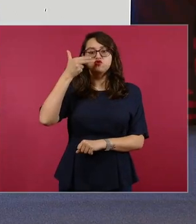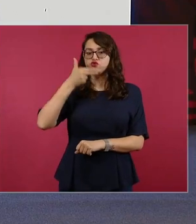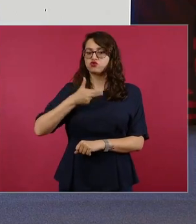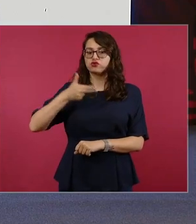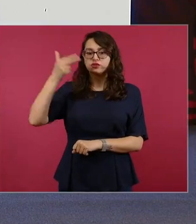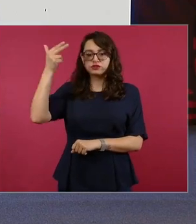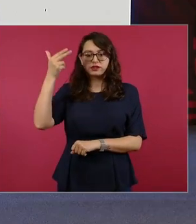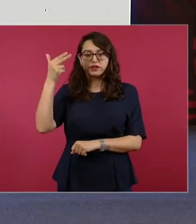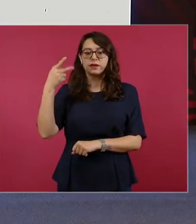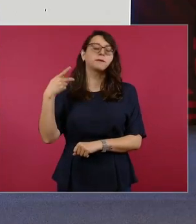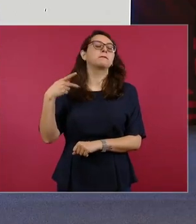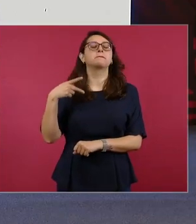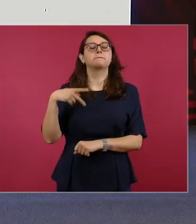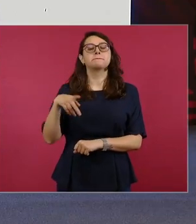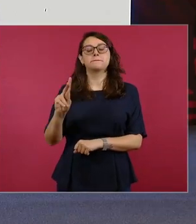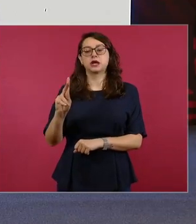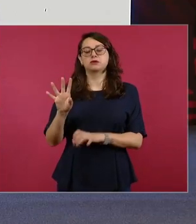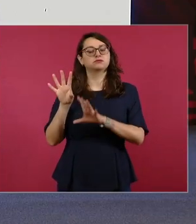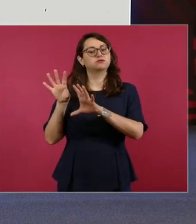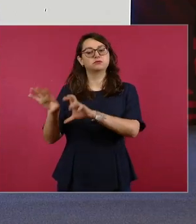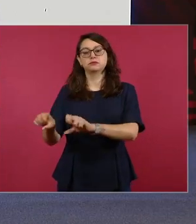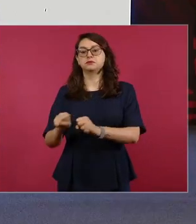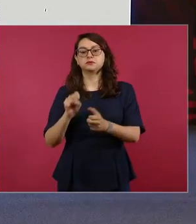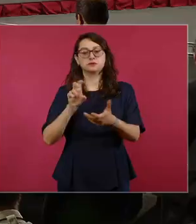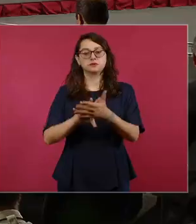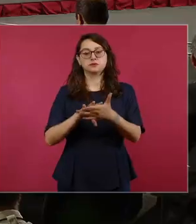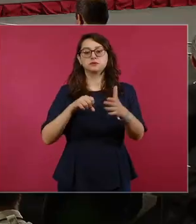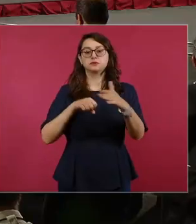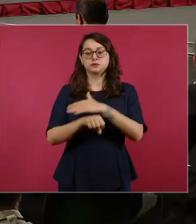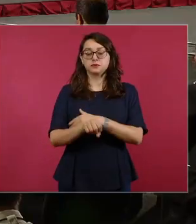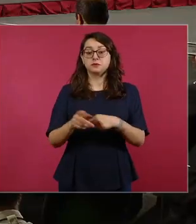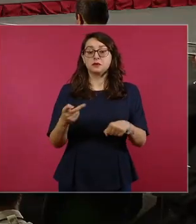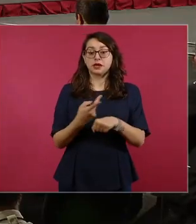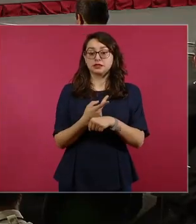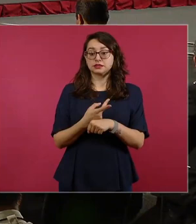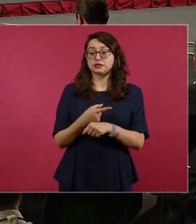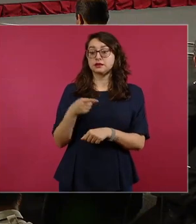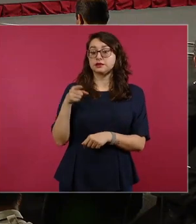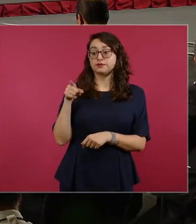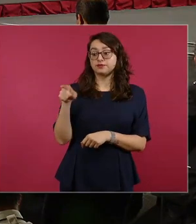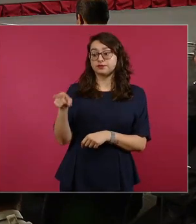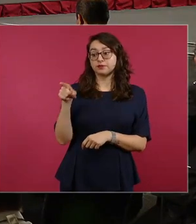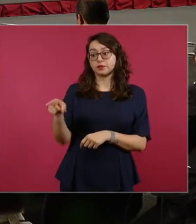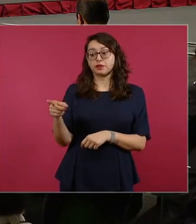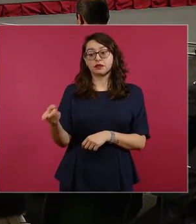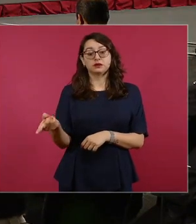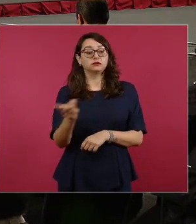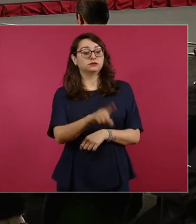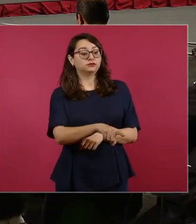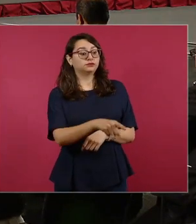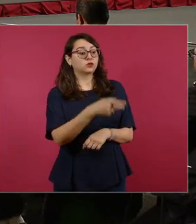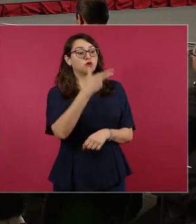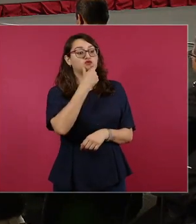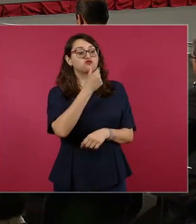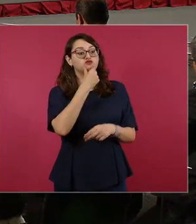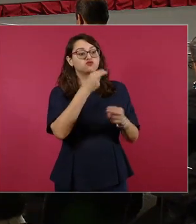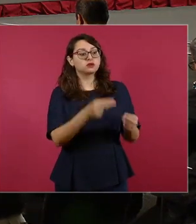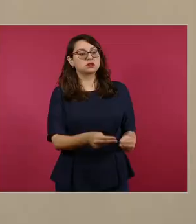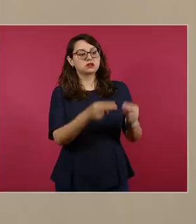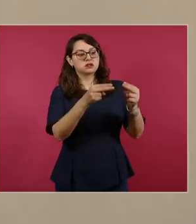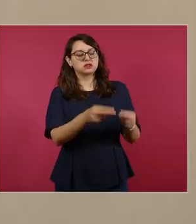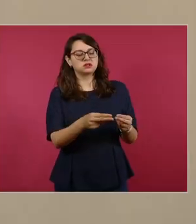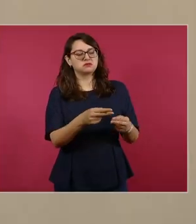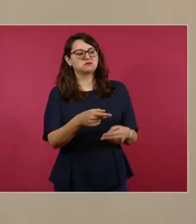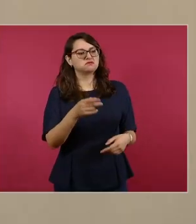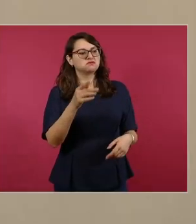y dos personas más llegaron a un negocio de la víctima, a quien con amenazas y violencia le exigieron una suma de